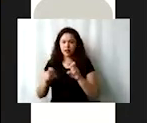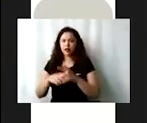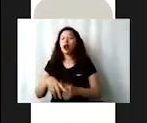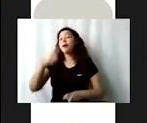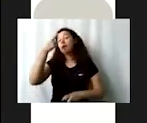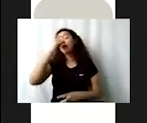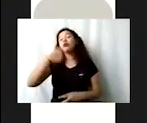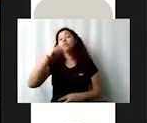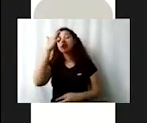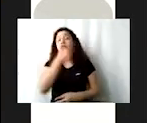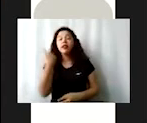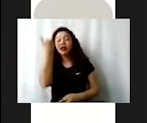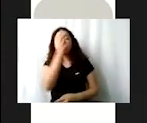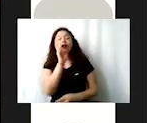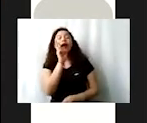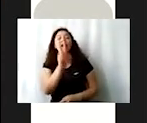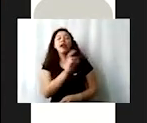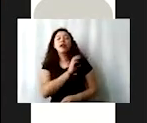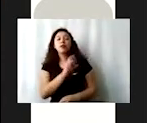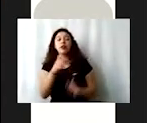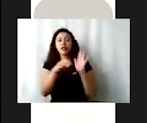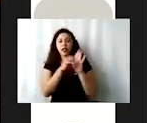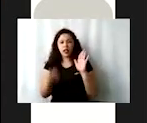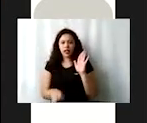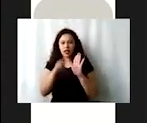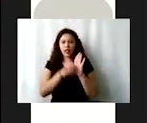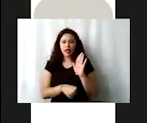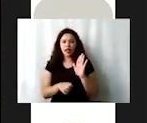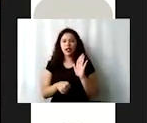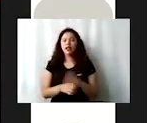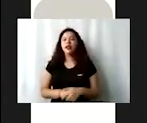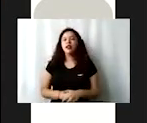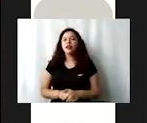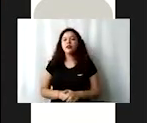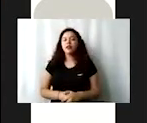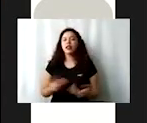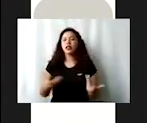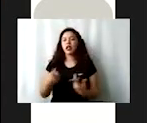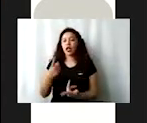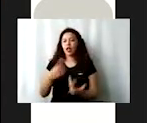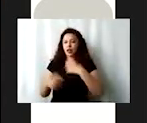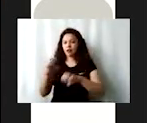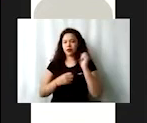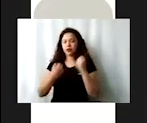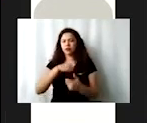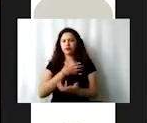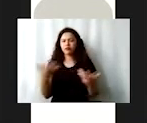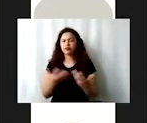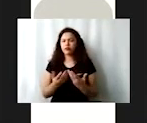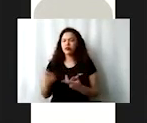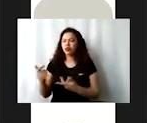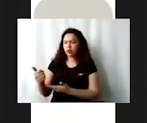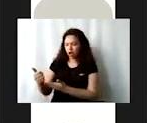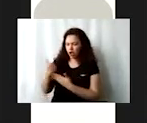puedan visualizar perfectamente este ejemplo. Este ejemplo lo llevamos a cabo en una empresa, nos solicitaron el apoyo